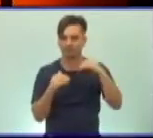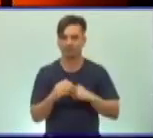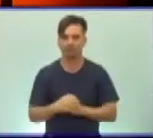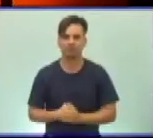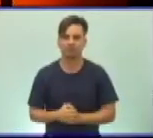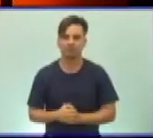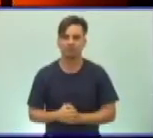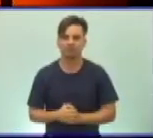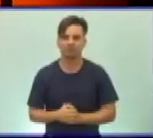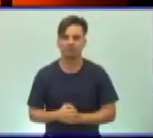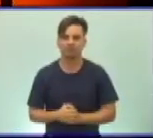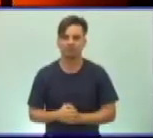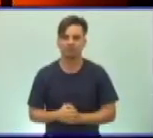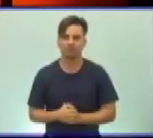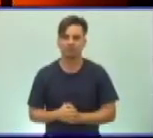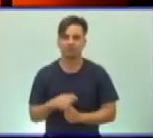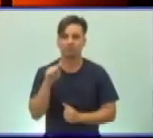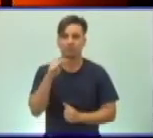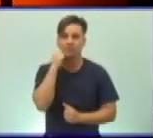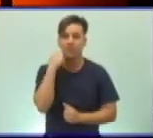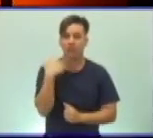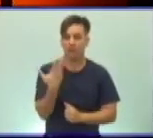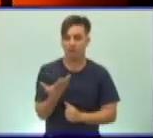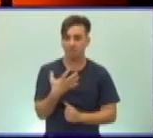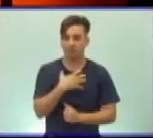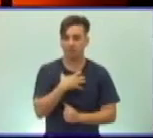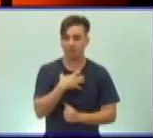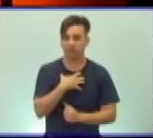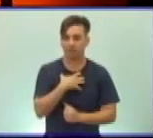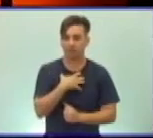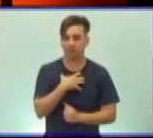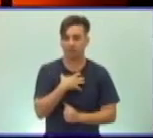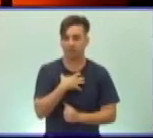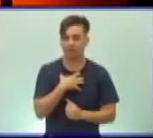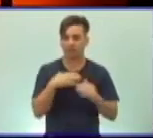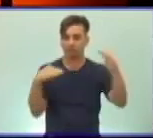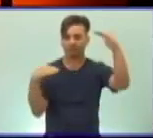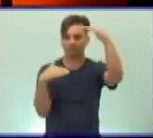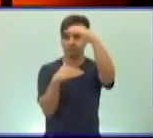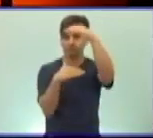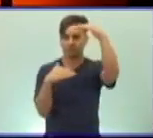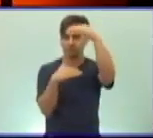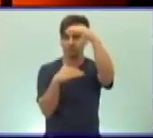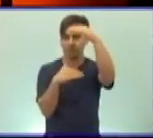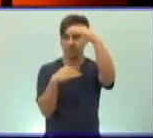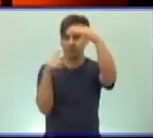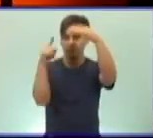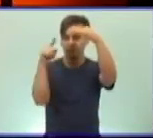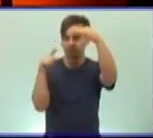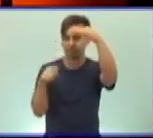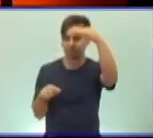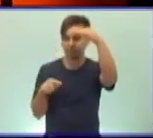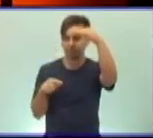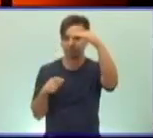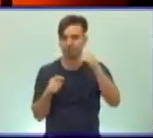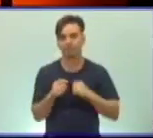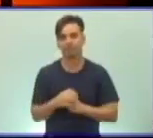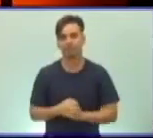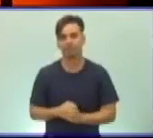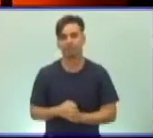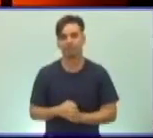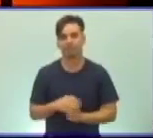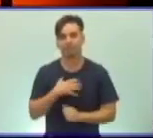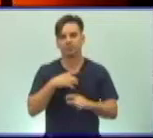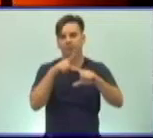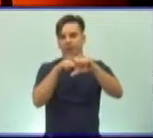bases son paralelas y además existe una recta que corta estas dos paralelas, rápidamente puedo pensar en